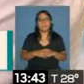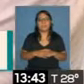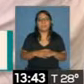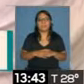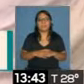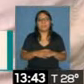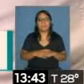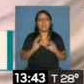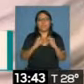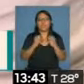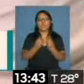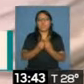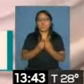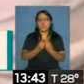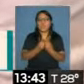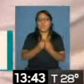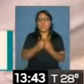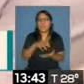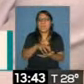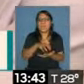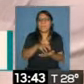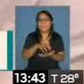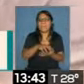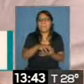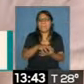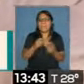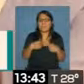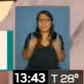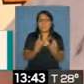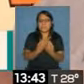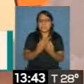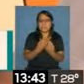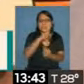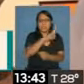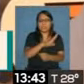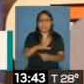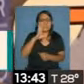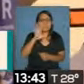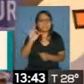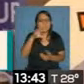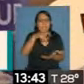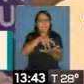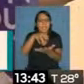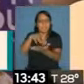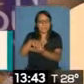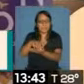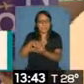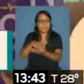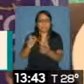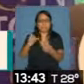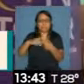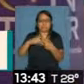Bueno, en total tenemos como empresa, como cámara bilateral, 350 empresarios como